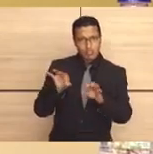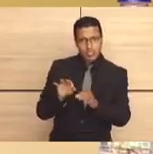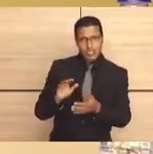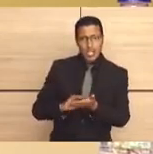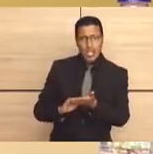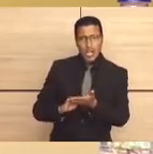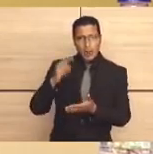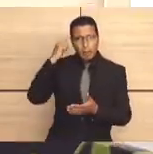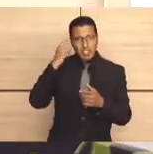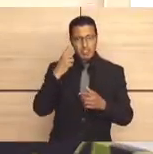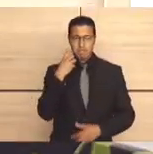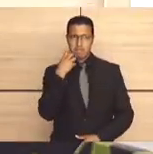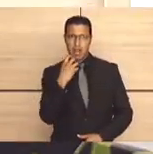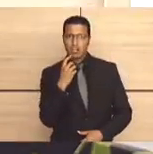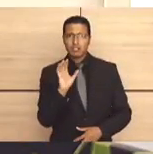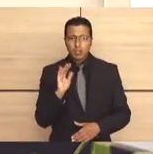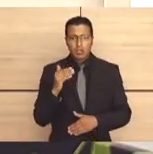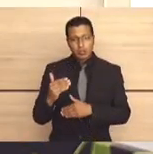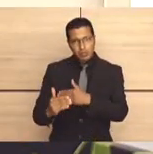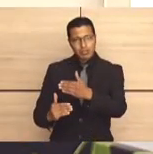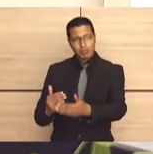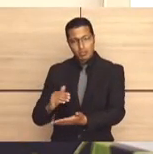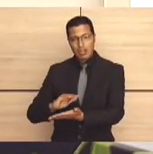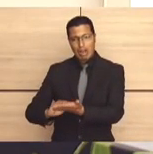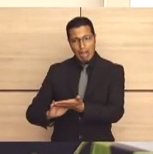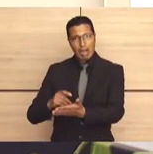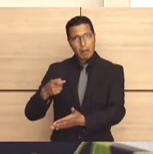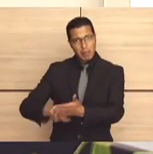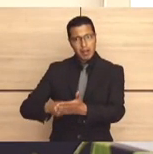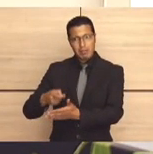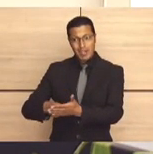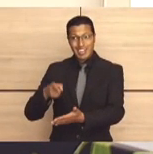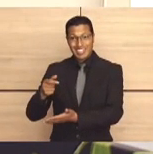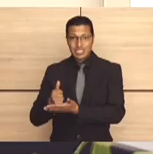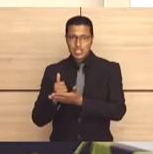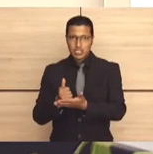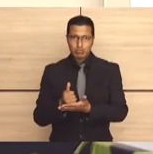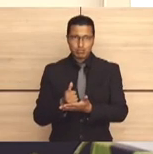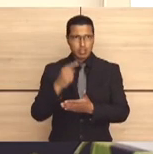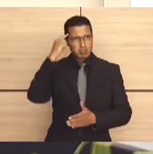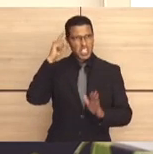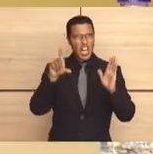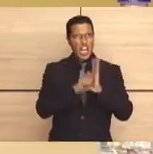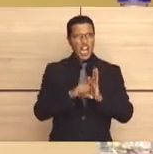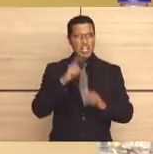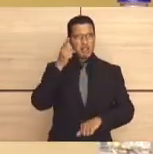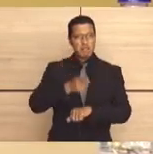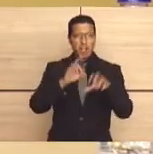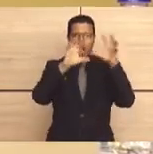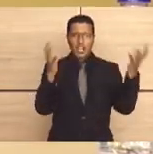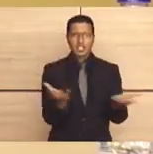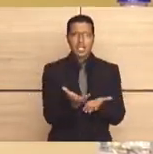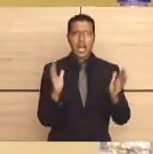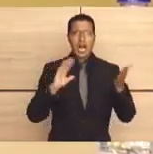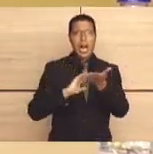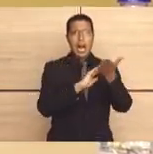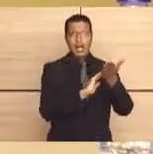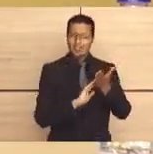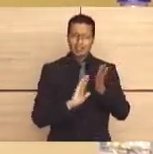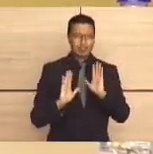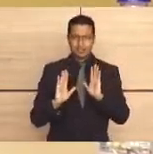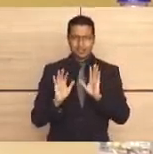ahorita vamos a sentarnos a todos a escribir una ley pues, que nos va a ayudar a salvar el planeta, no. Si no somos conscientes del impacto que podemos